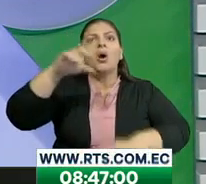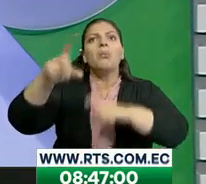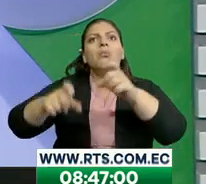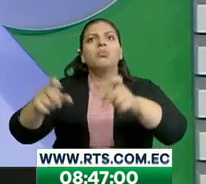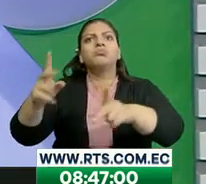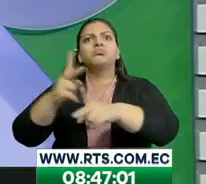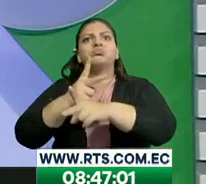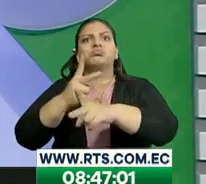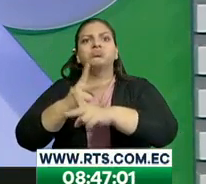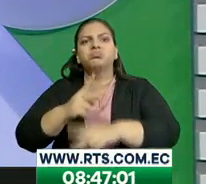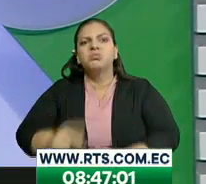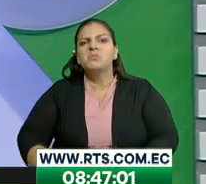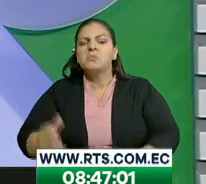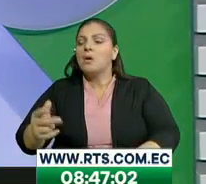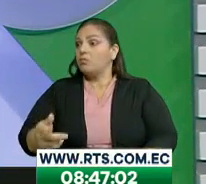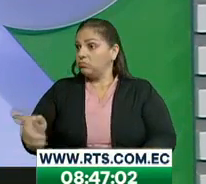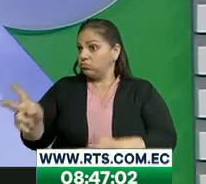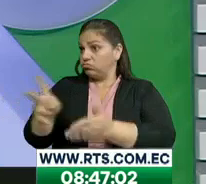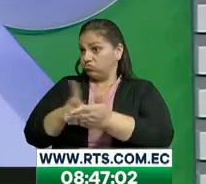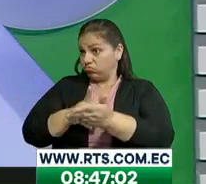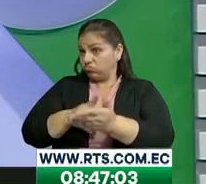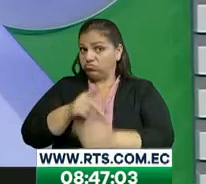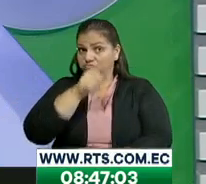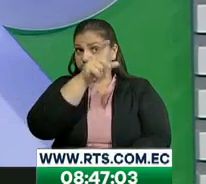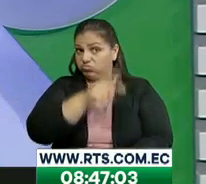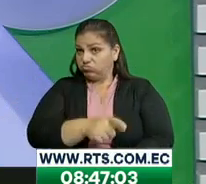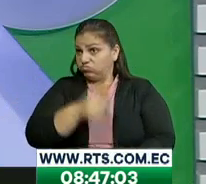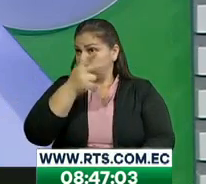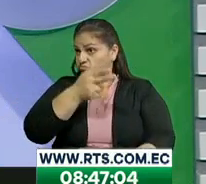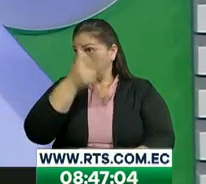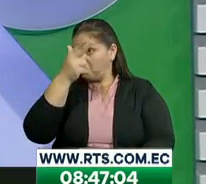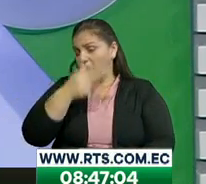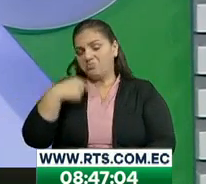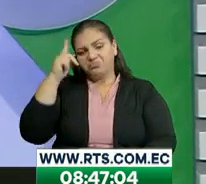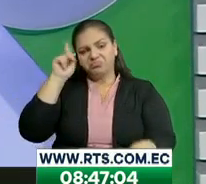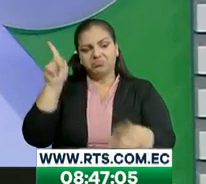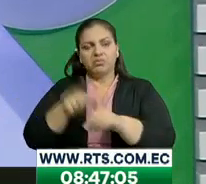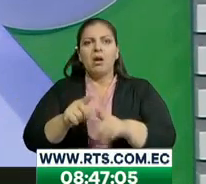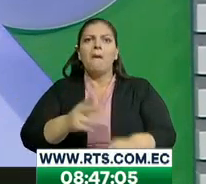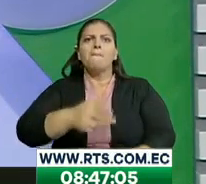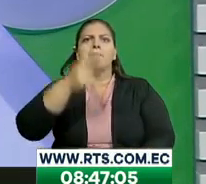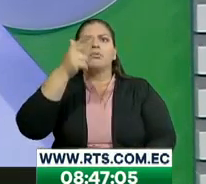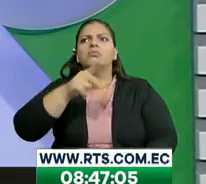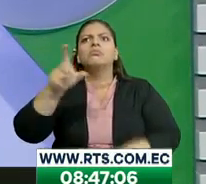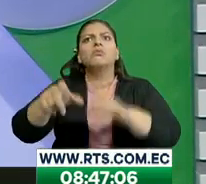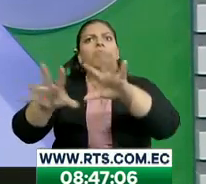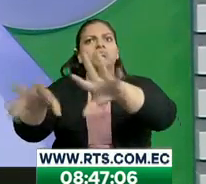inteligencia de la policía nacional julio césar sauna con los detalles de esta información